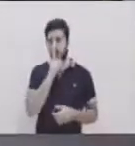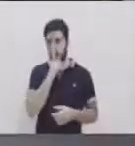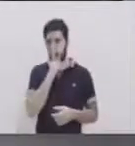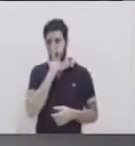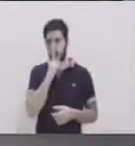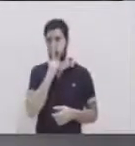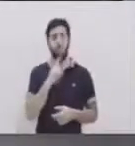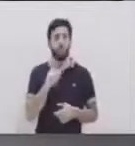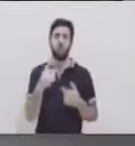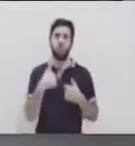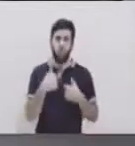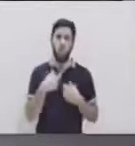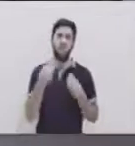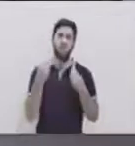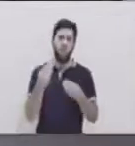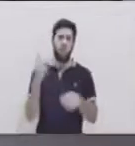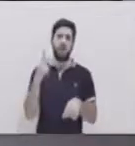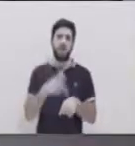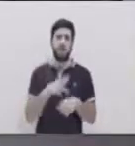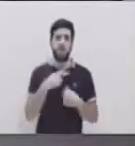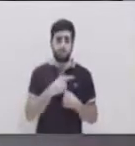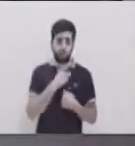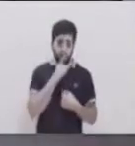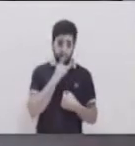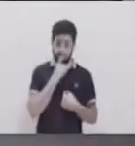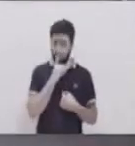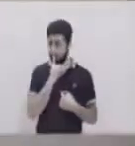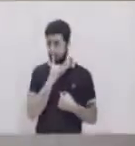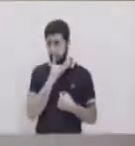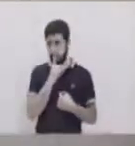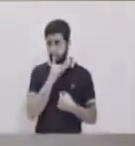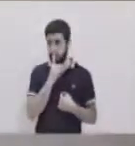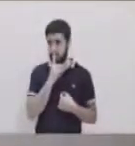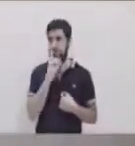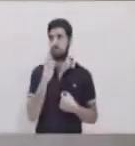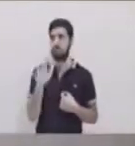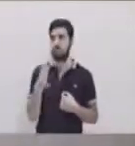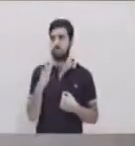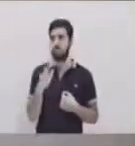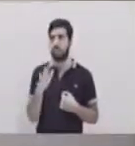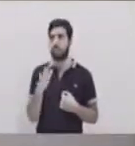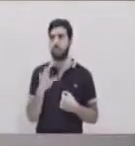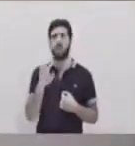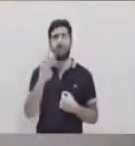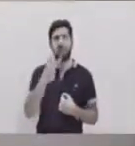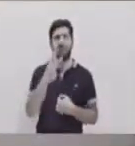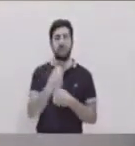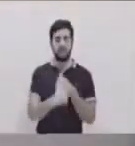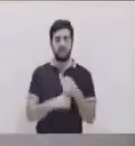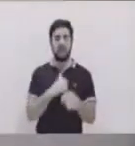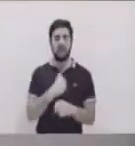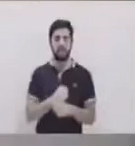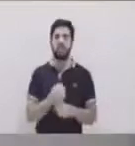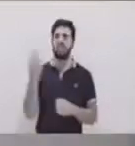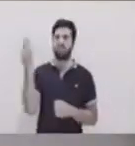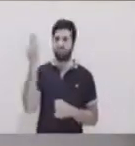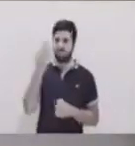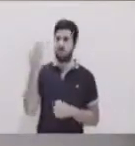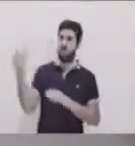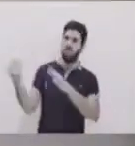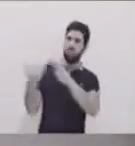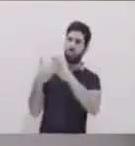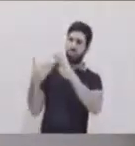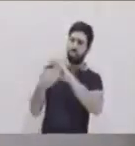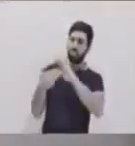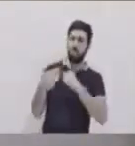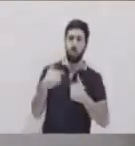quedarse callado. Yo guardé mucho silencio, creo que aproximadamente por 3 años, porque en el colegio me hicieron